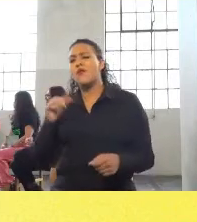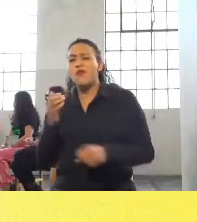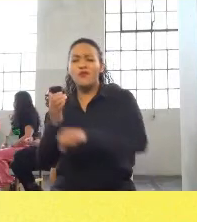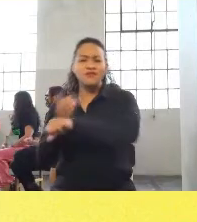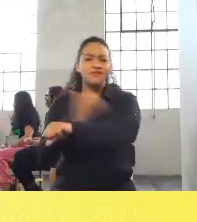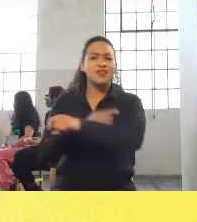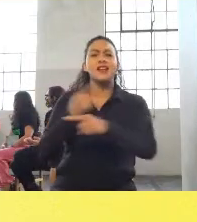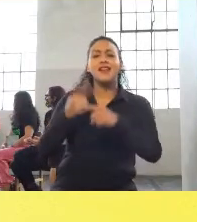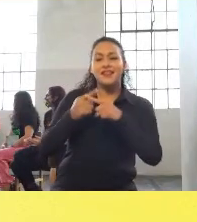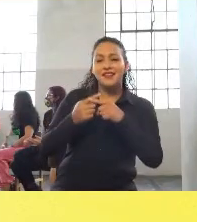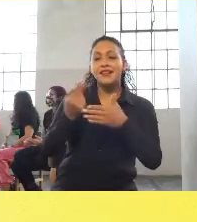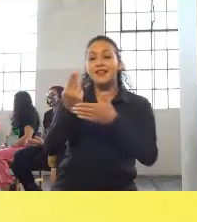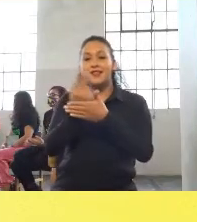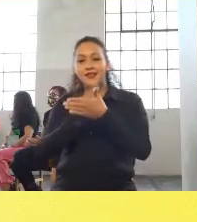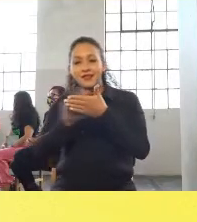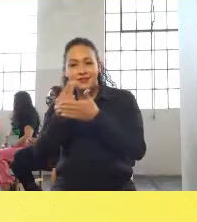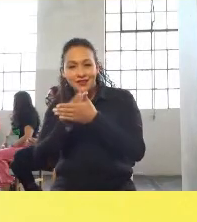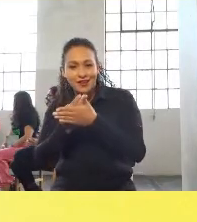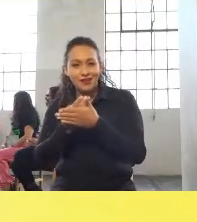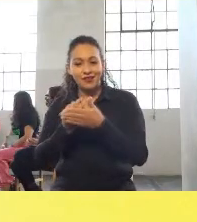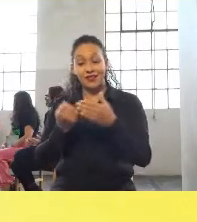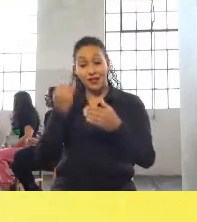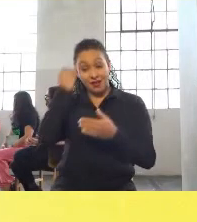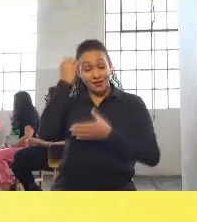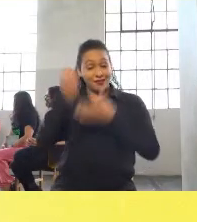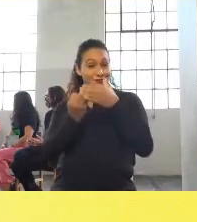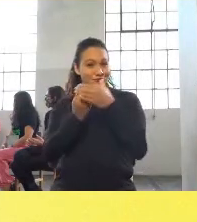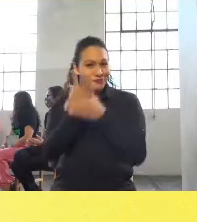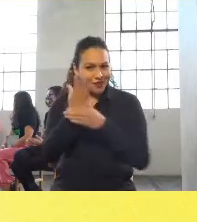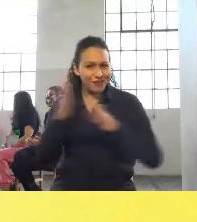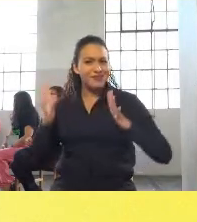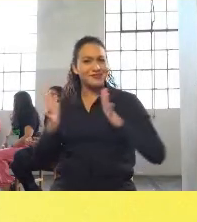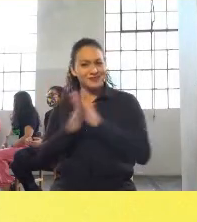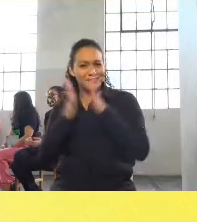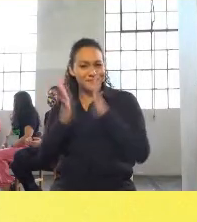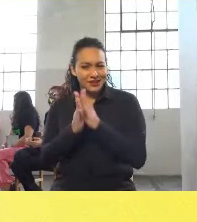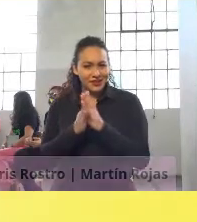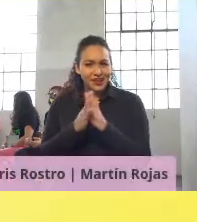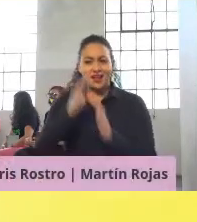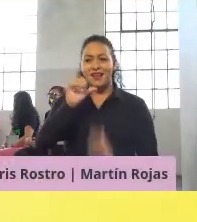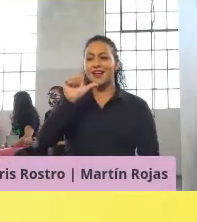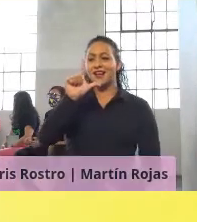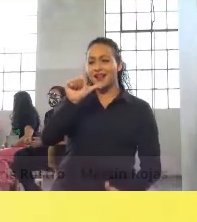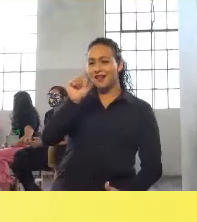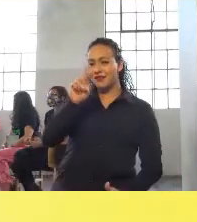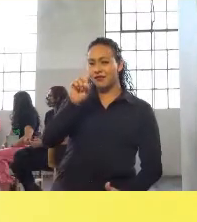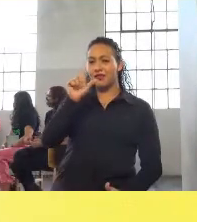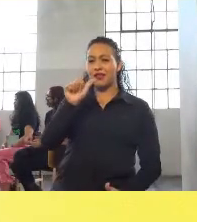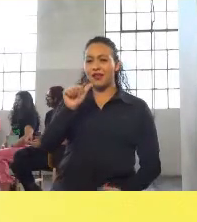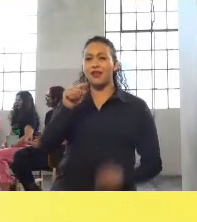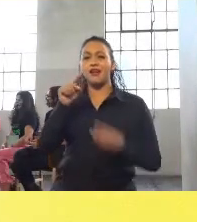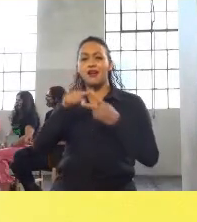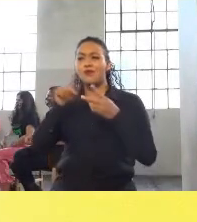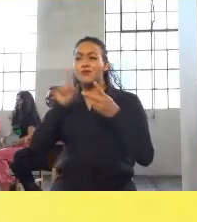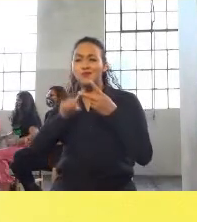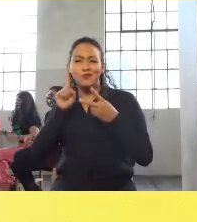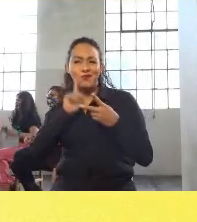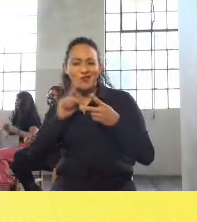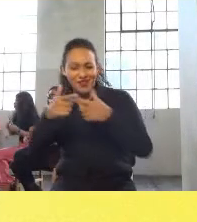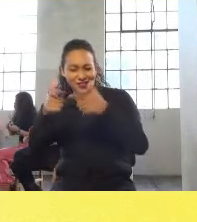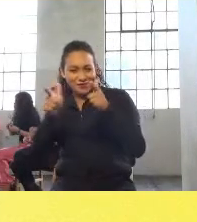a Diseño Activista, con Mariana Valderas, Claudia Garduño, y por ahí en el público tenemos también a Brenda